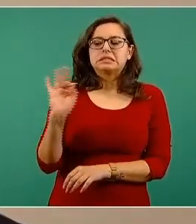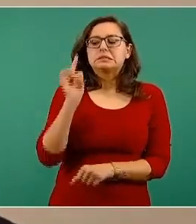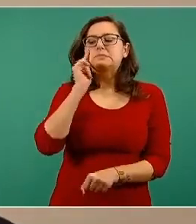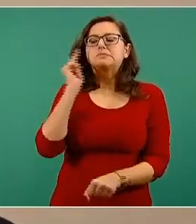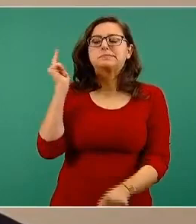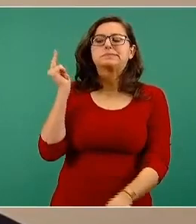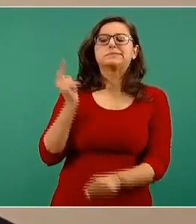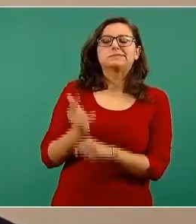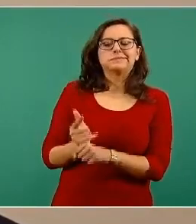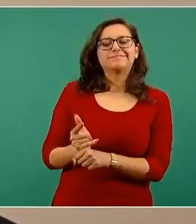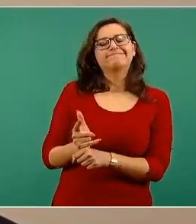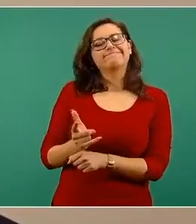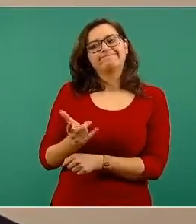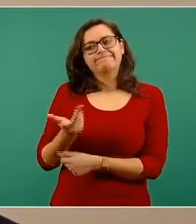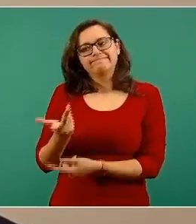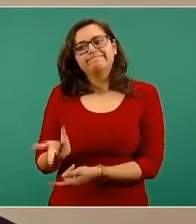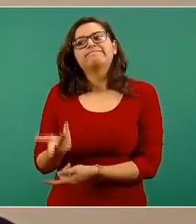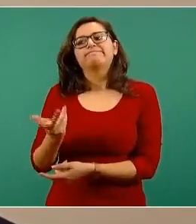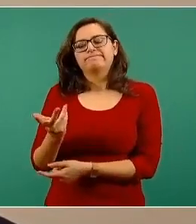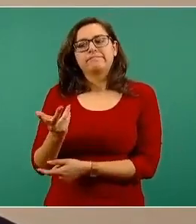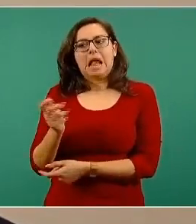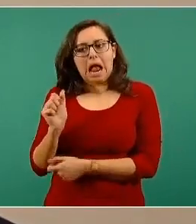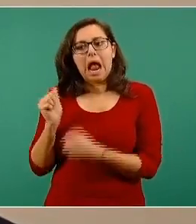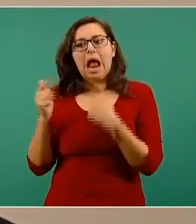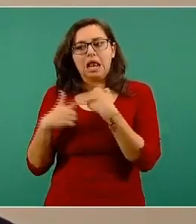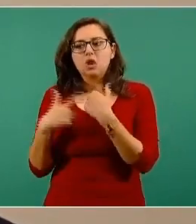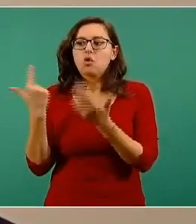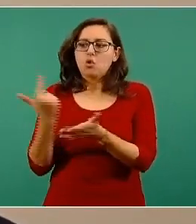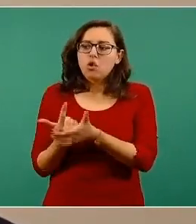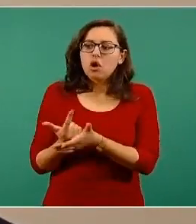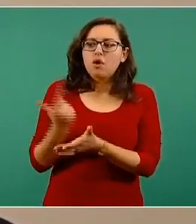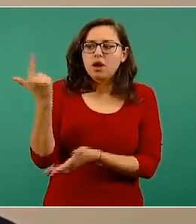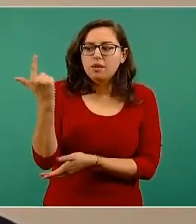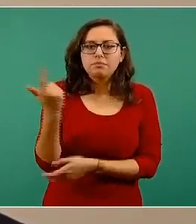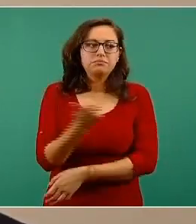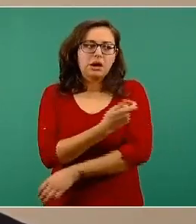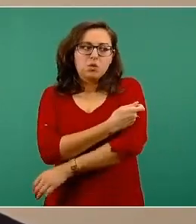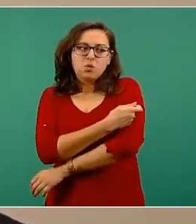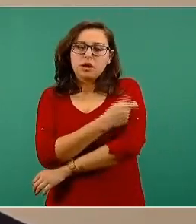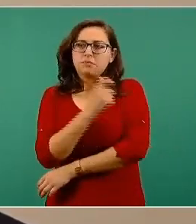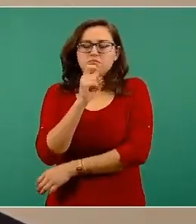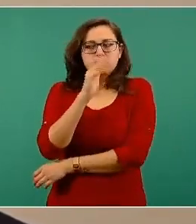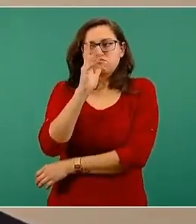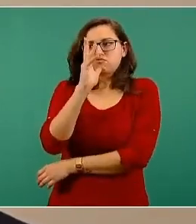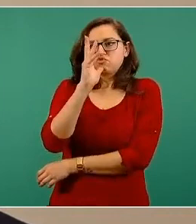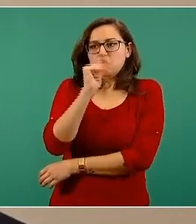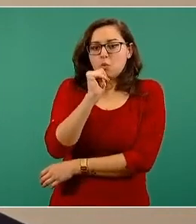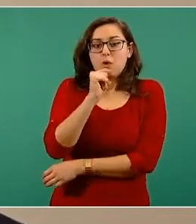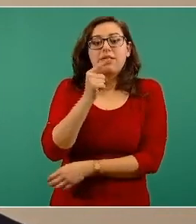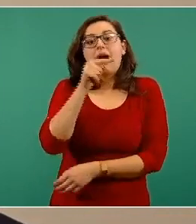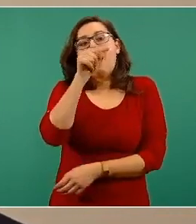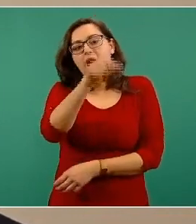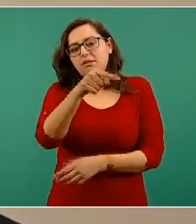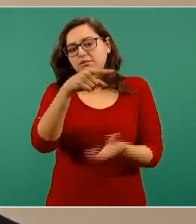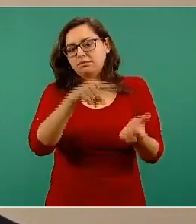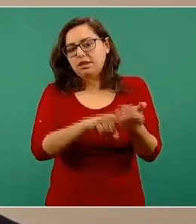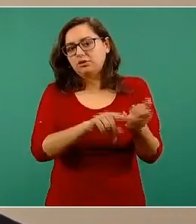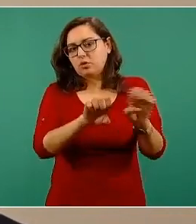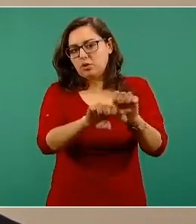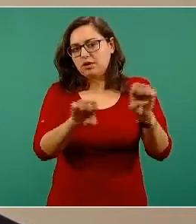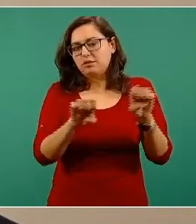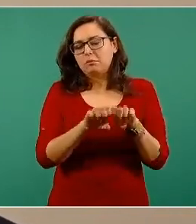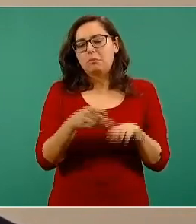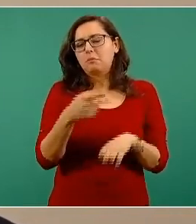si alguna contraindicación absoluta para alguna de las vacunas, pero en lo general estas son